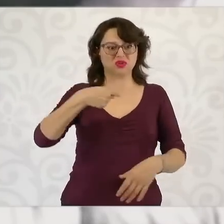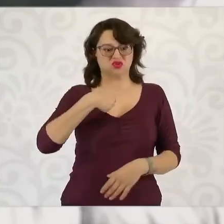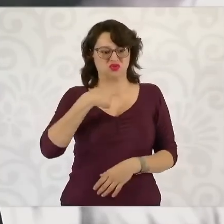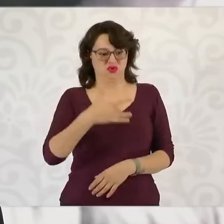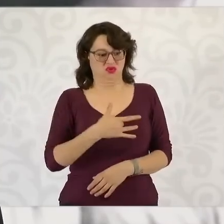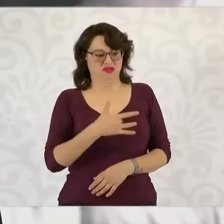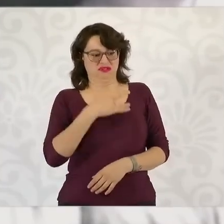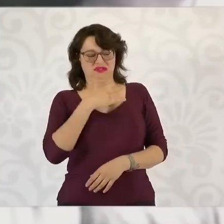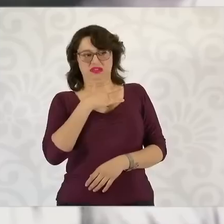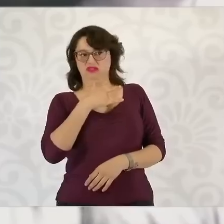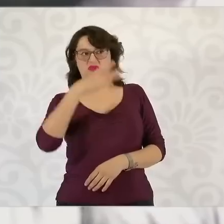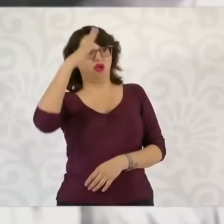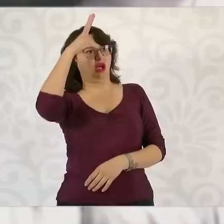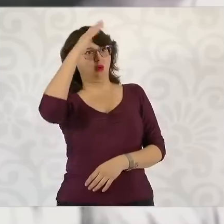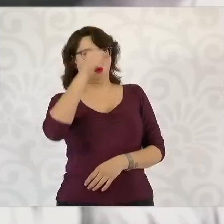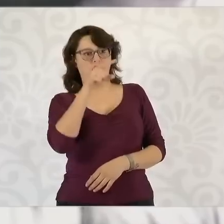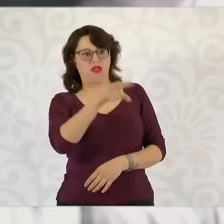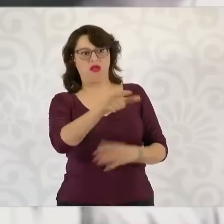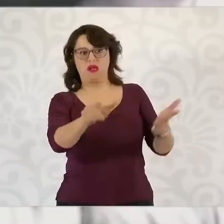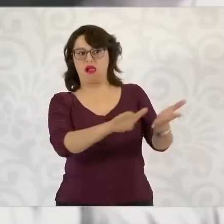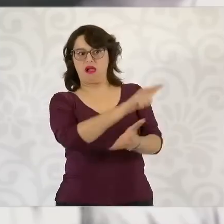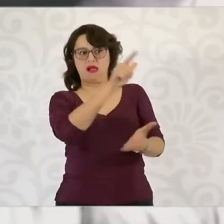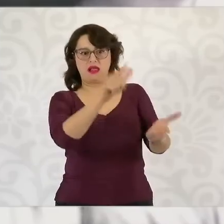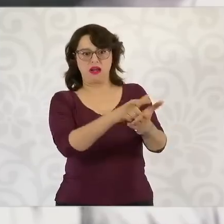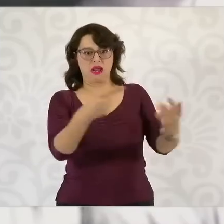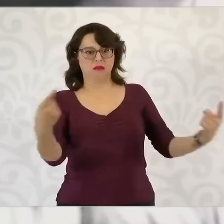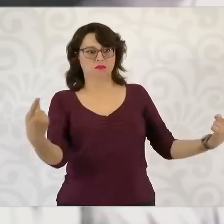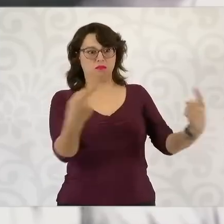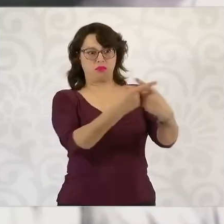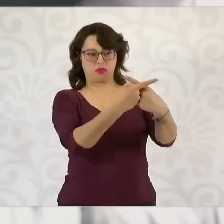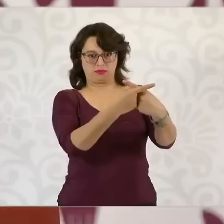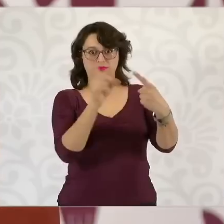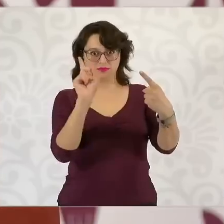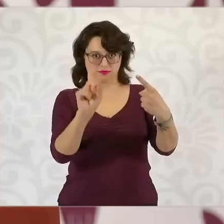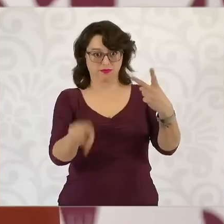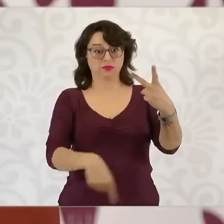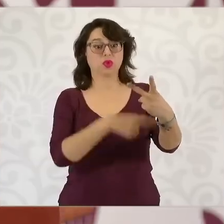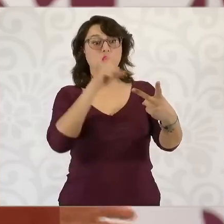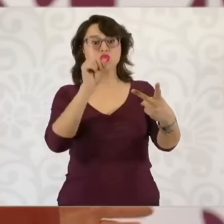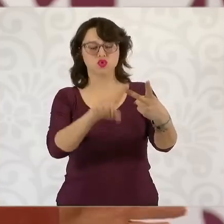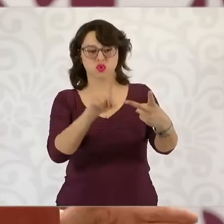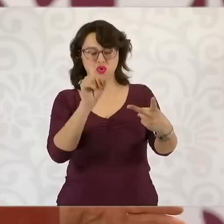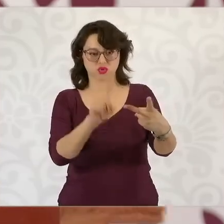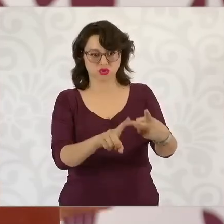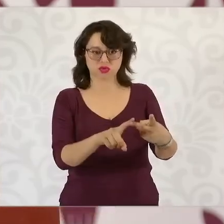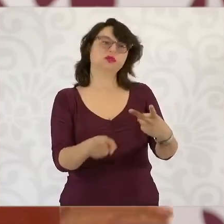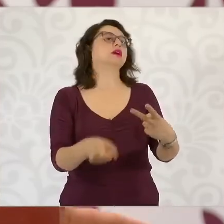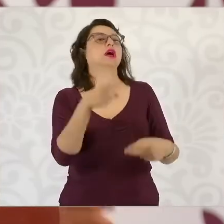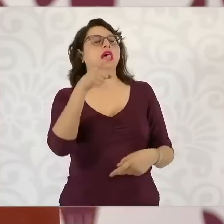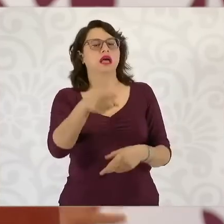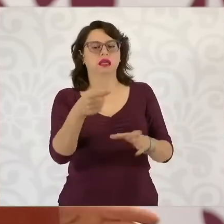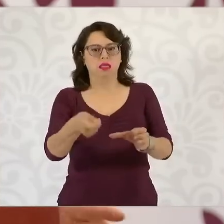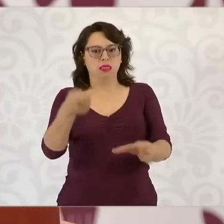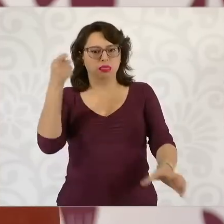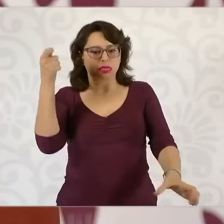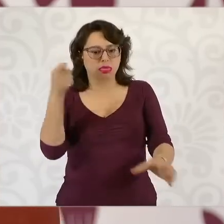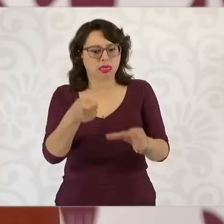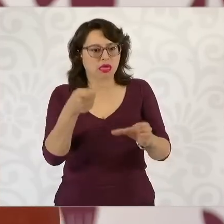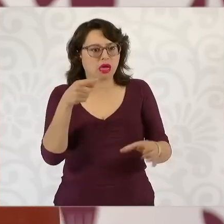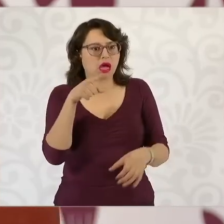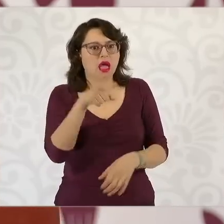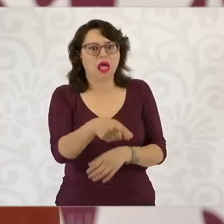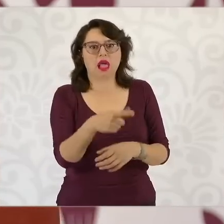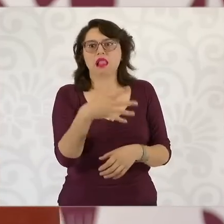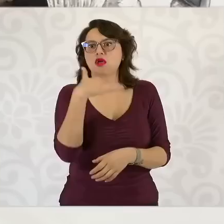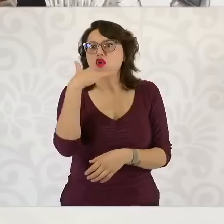no se apega a derecho, y otra cosa es ir contra un juez porque comete un delito que está especificado